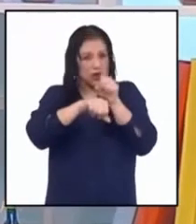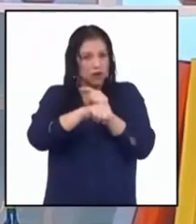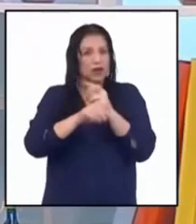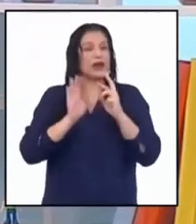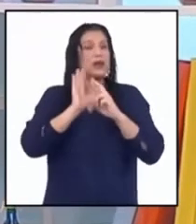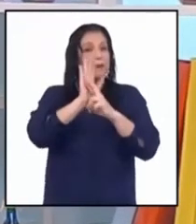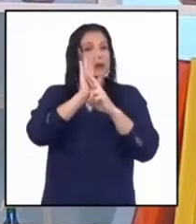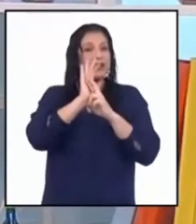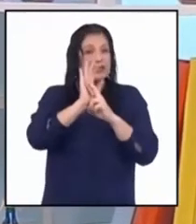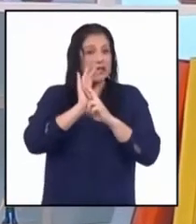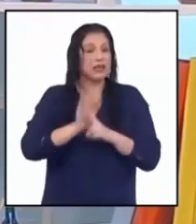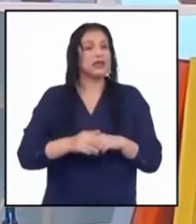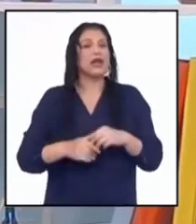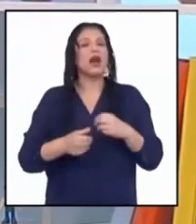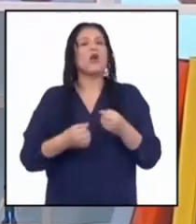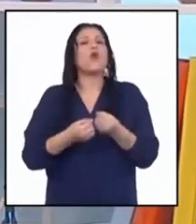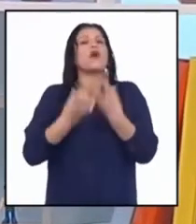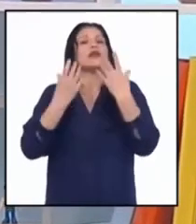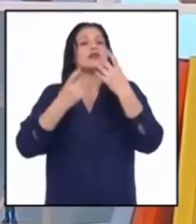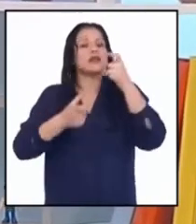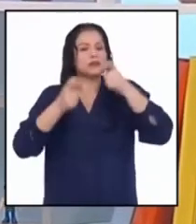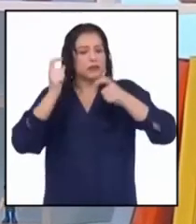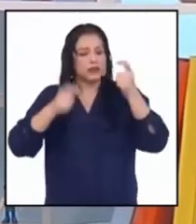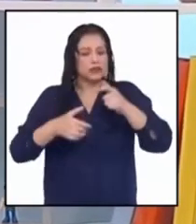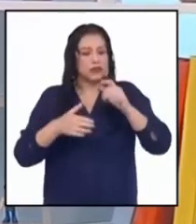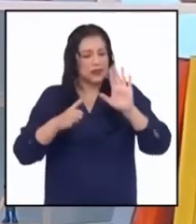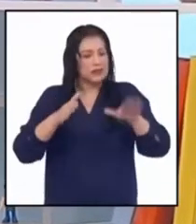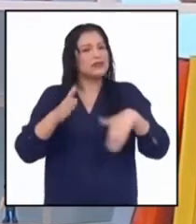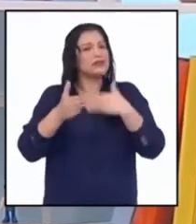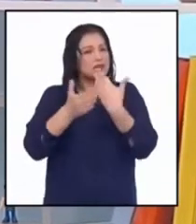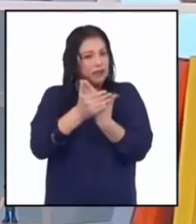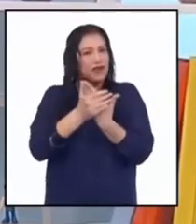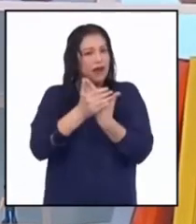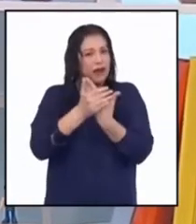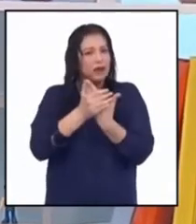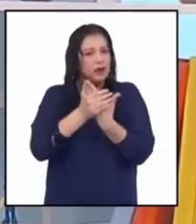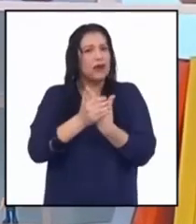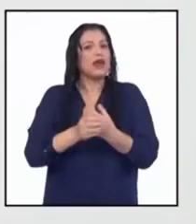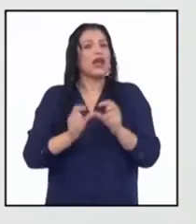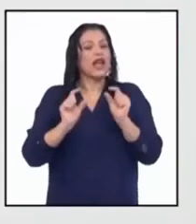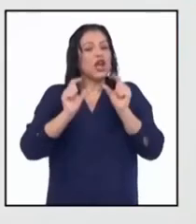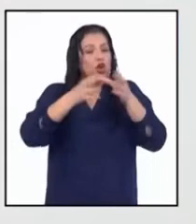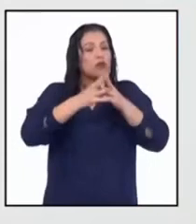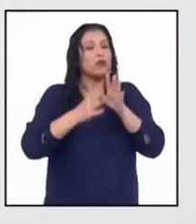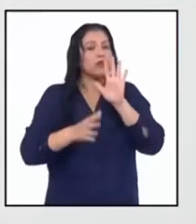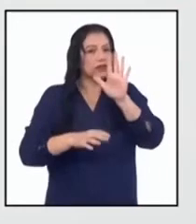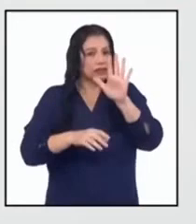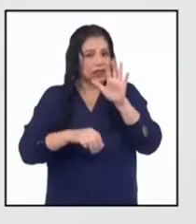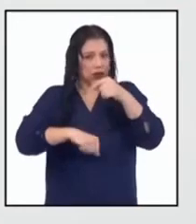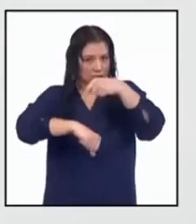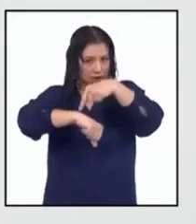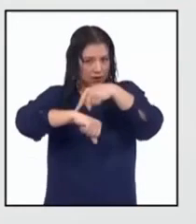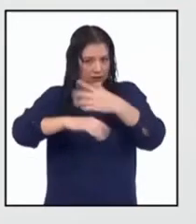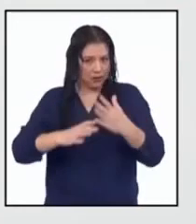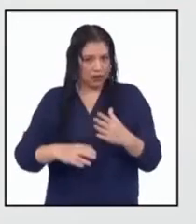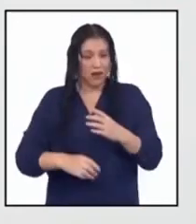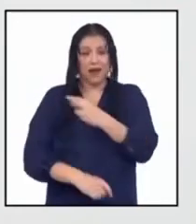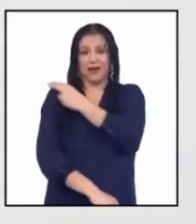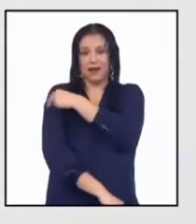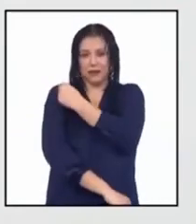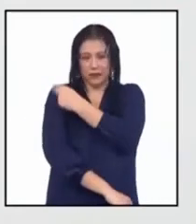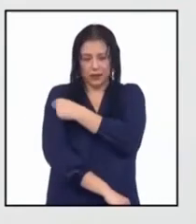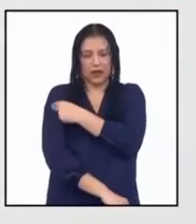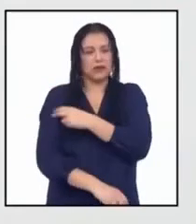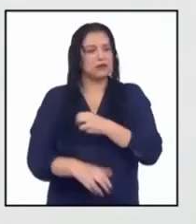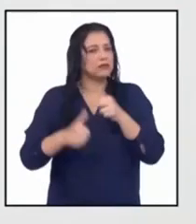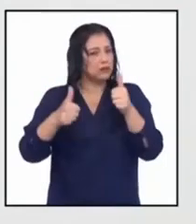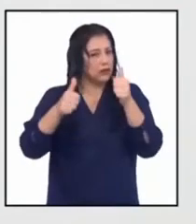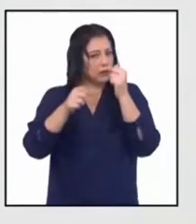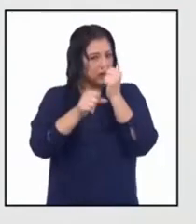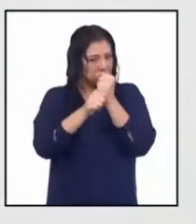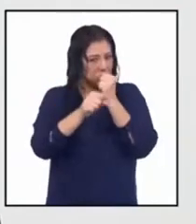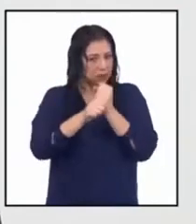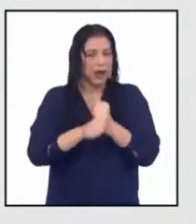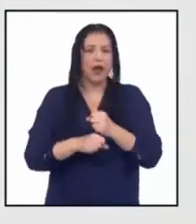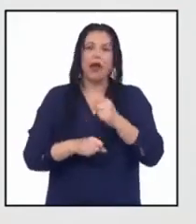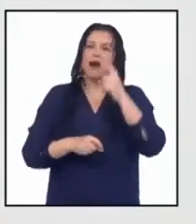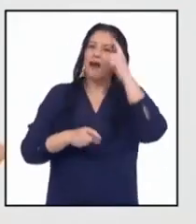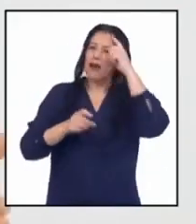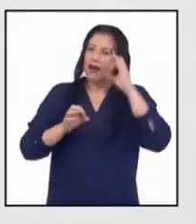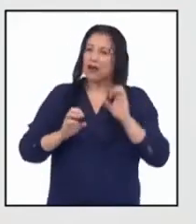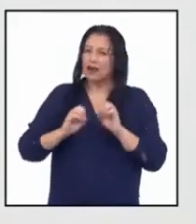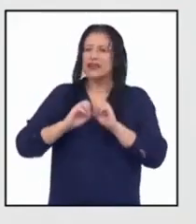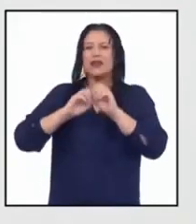número de personas que llegaron en ese horario en grupos de 5. Excelente trabajo. Creo que les ha